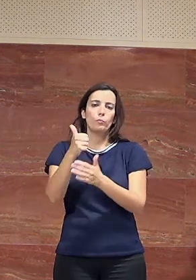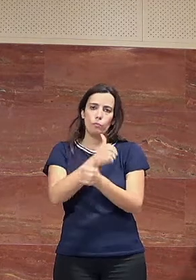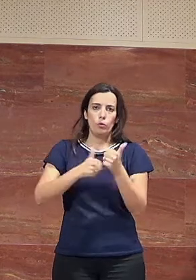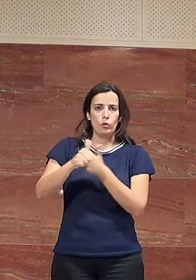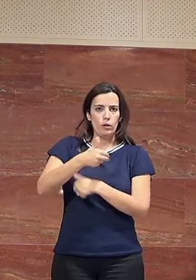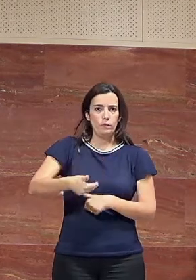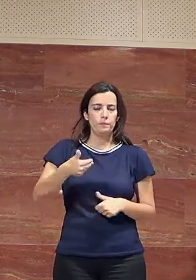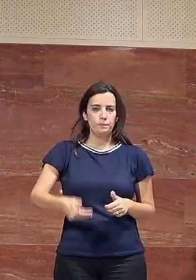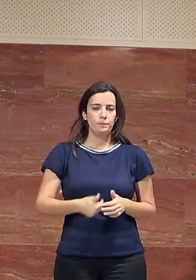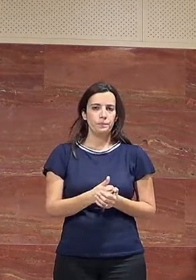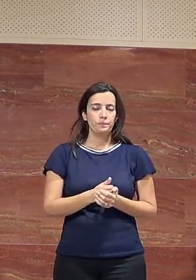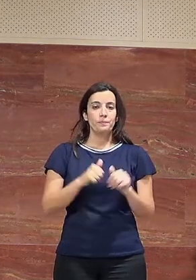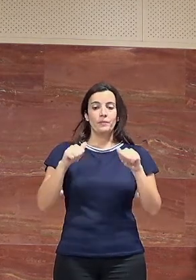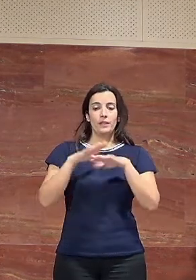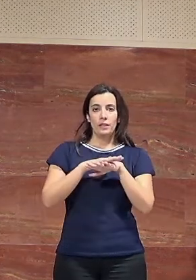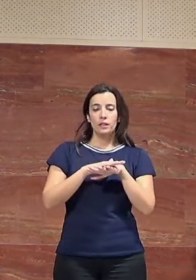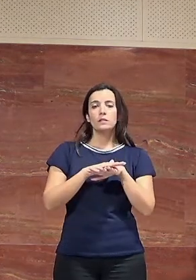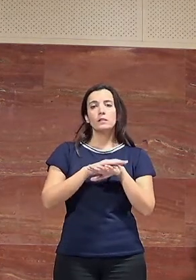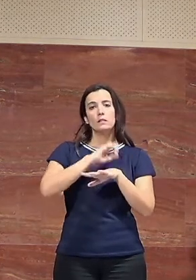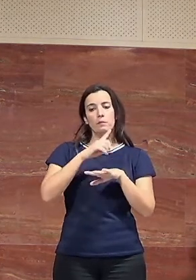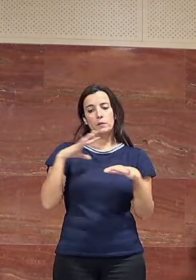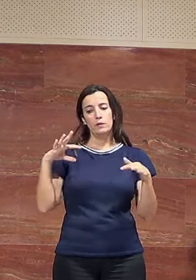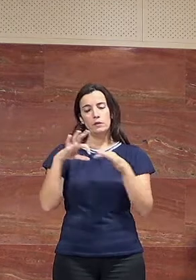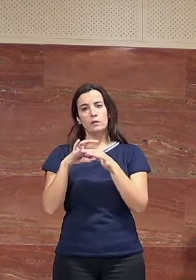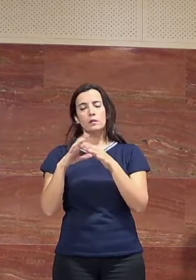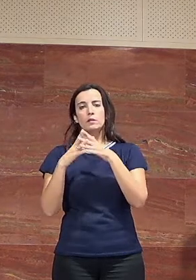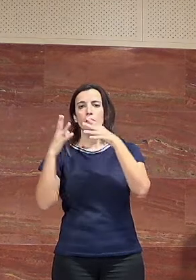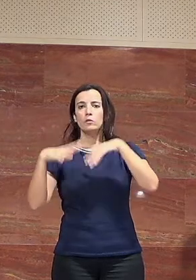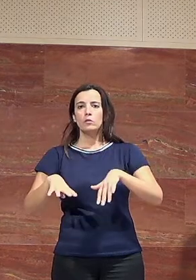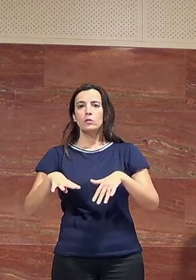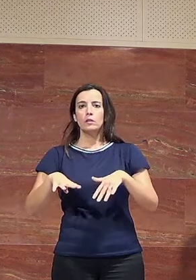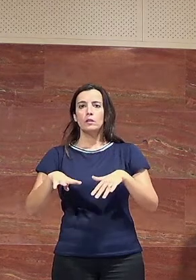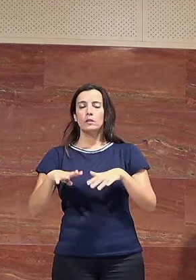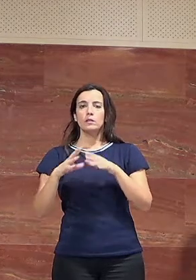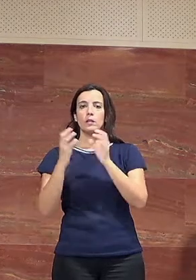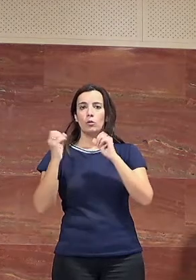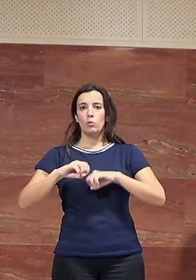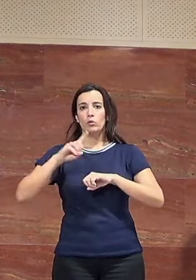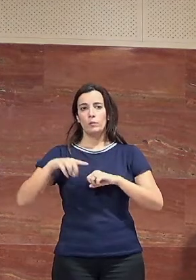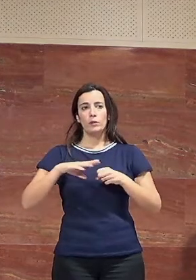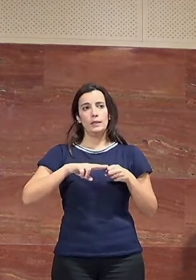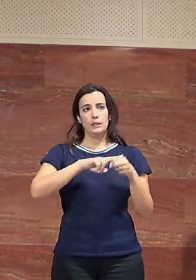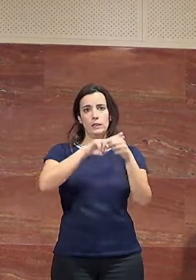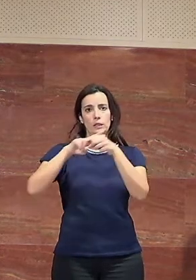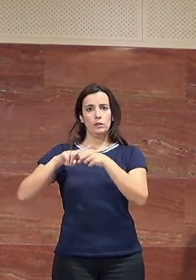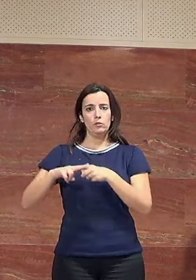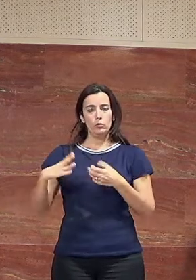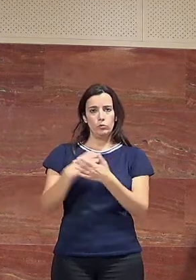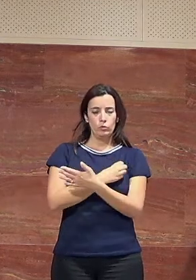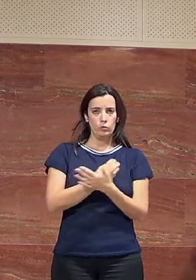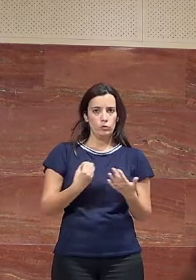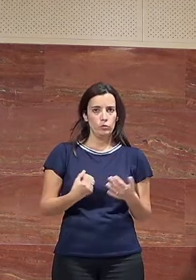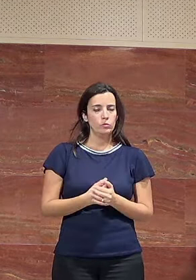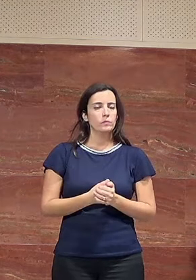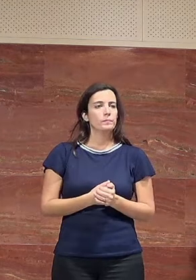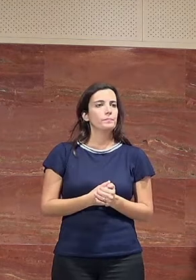Esta red principal se complementaba con una estructura de pasarelas y puntos de acuerdo con el resto de los distritos, esencialmente pasarelas en la